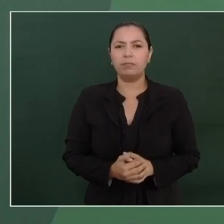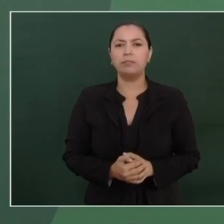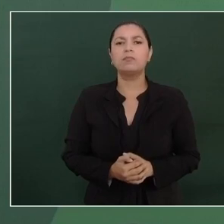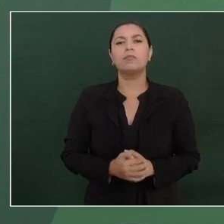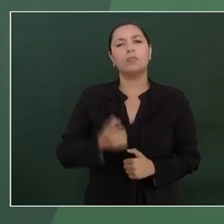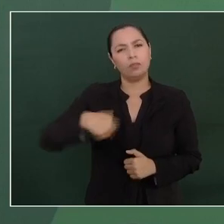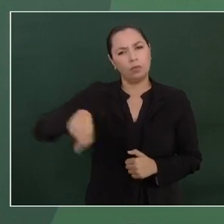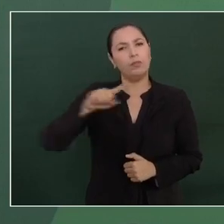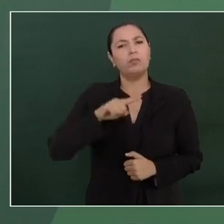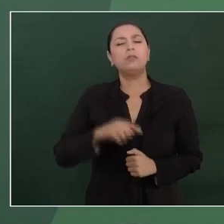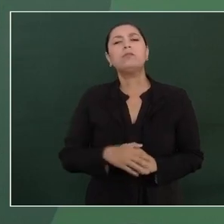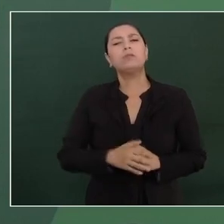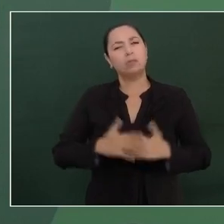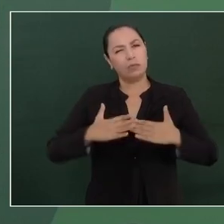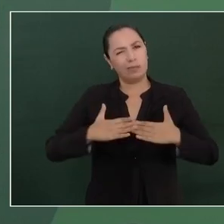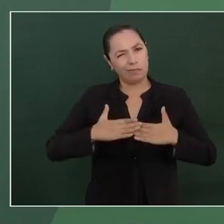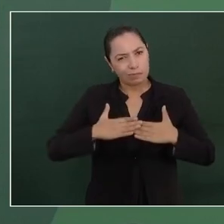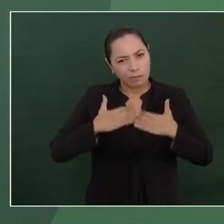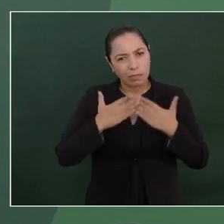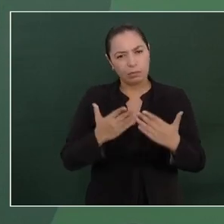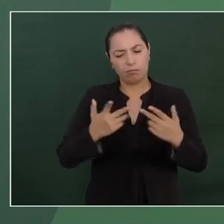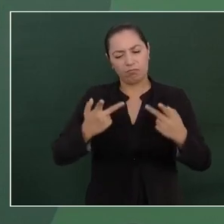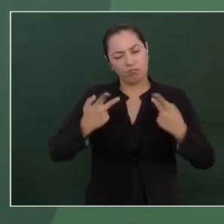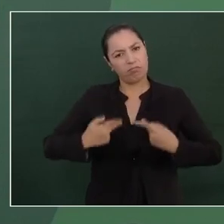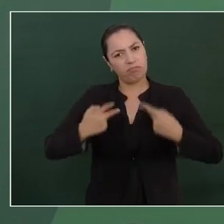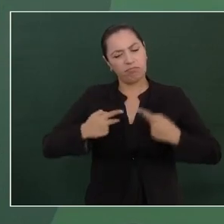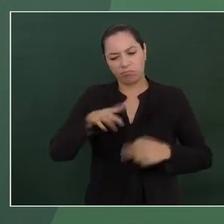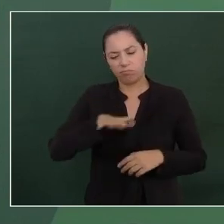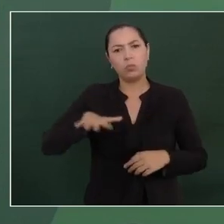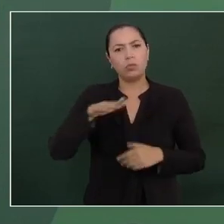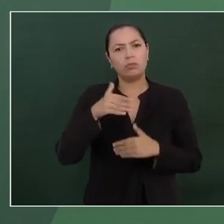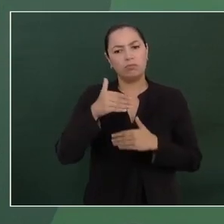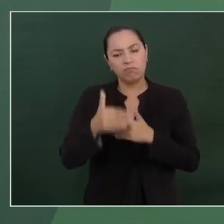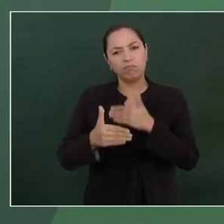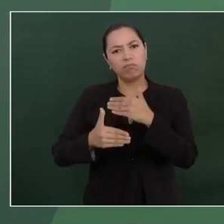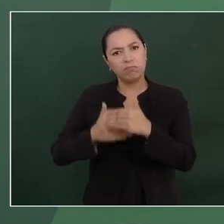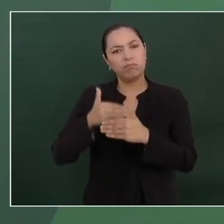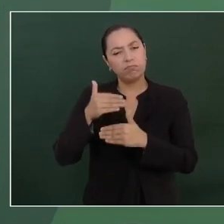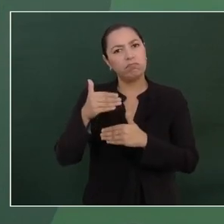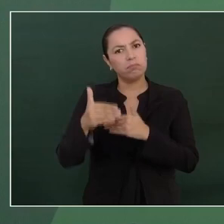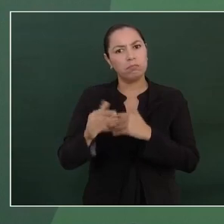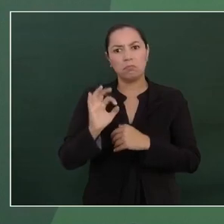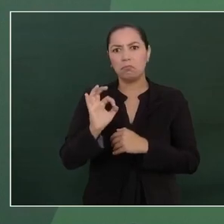Tengamos mucha confianza en la gente, hemos avanzado muchísimo